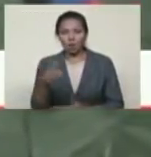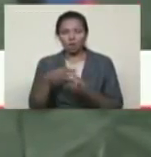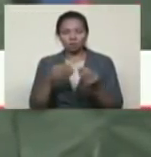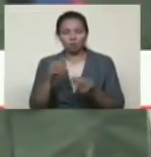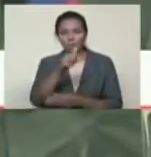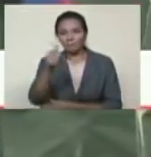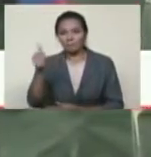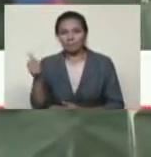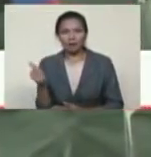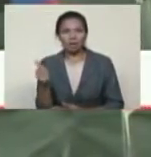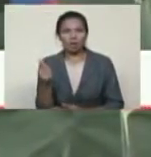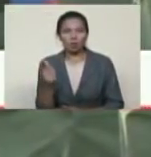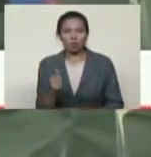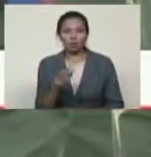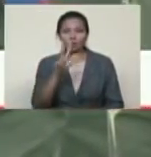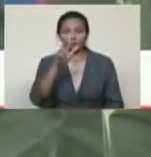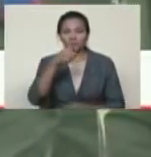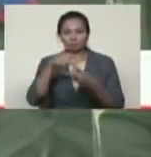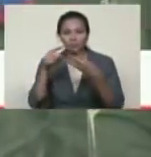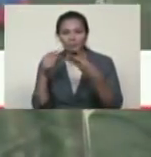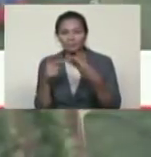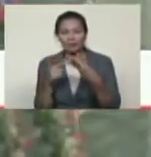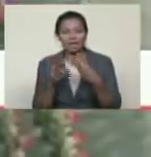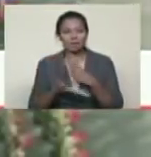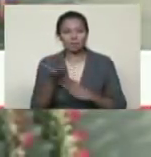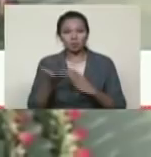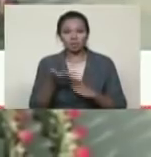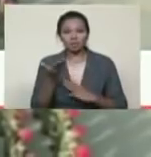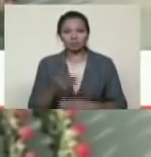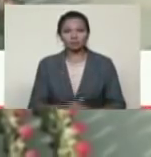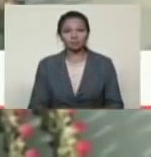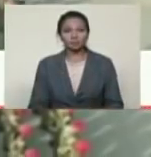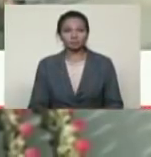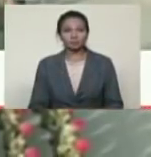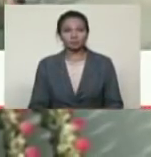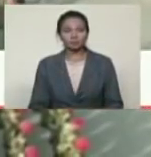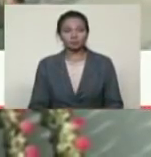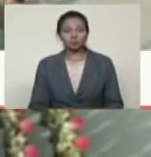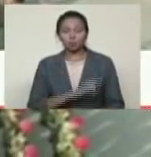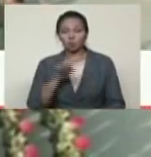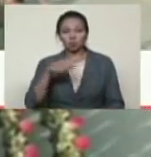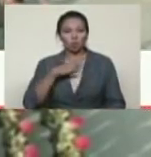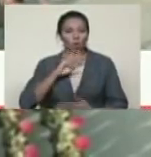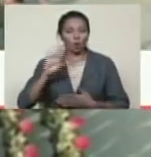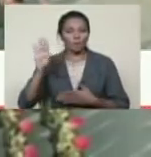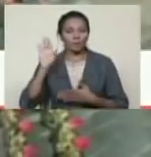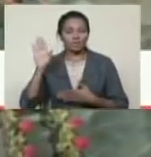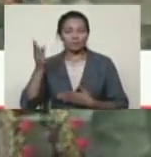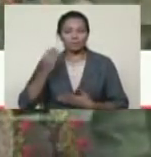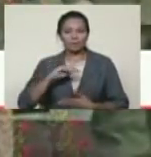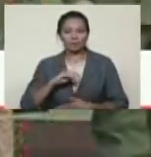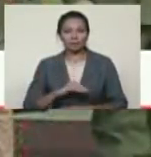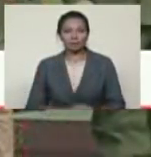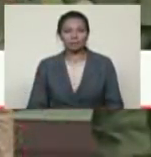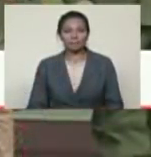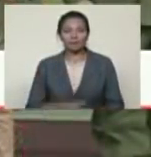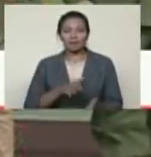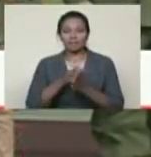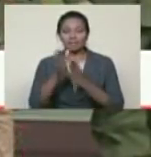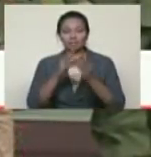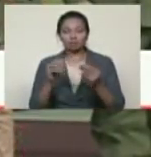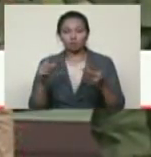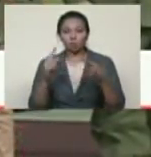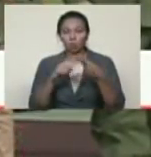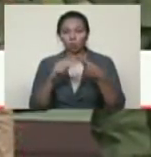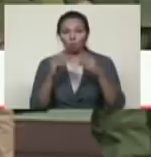patria. Tres elementos clave con los cuales hay que comprometerse para garantizarlo. Uno,